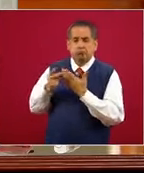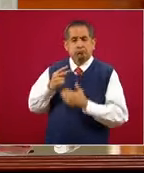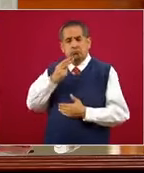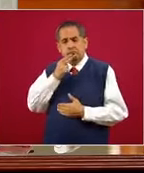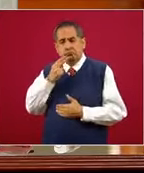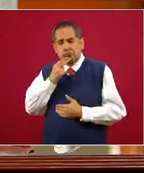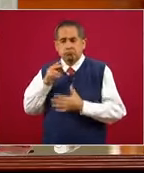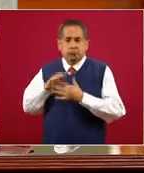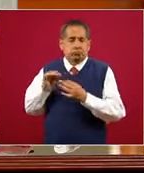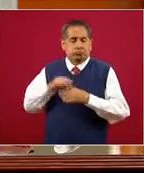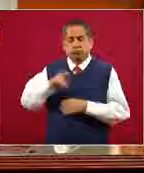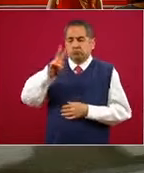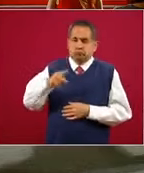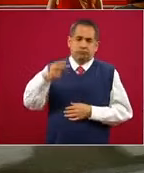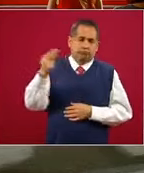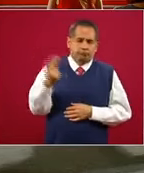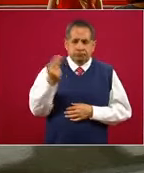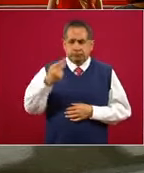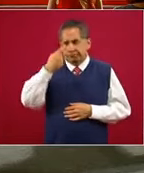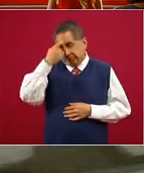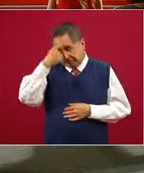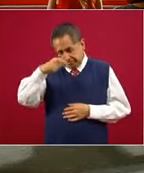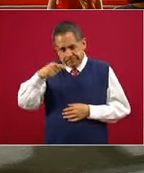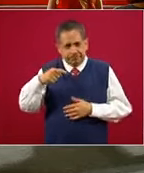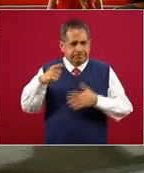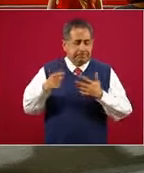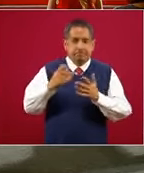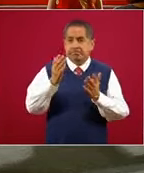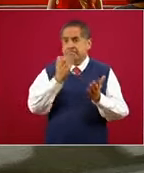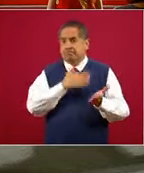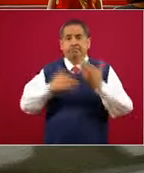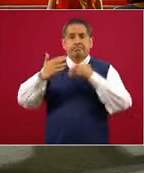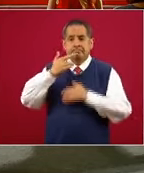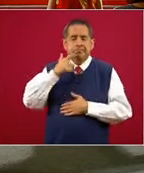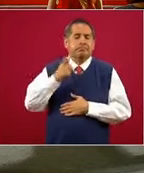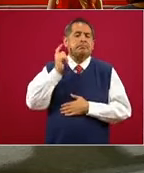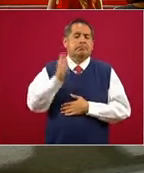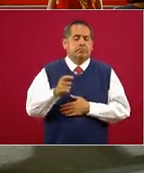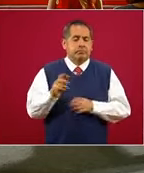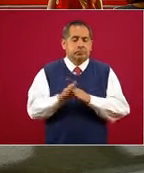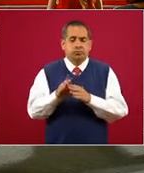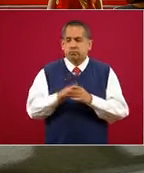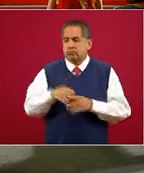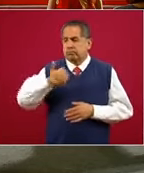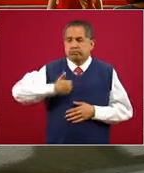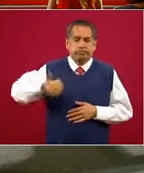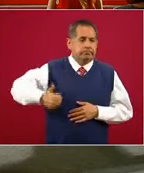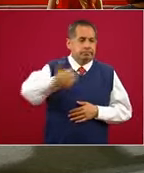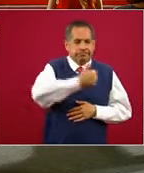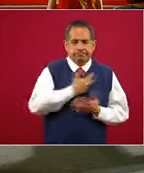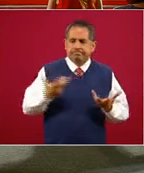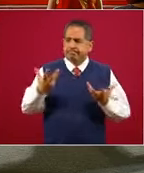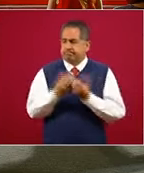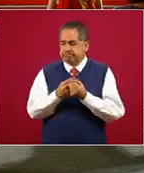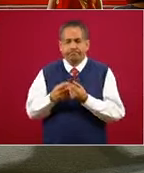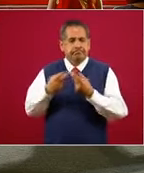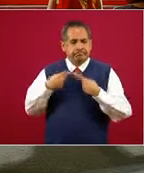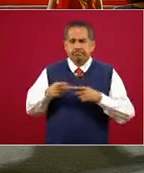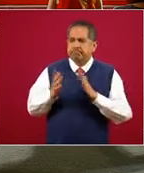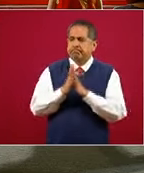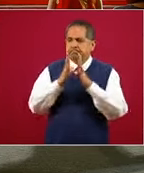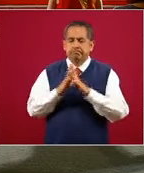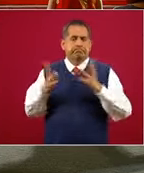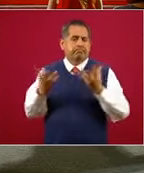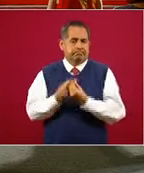que requiere, para ser exitoso, la colaboración de cada una de nosotros como personas